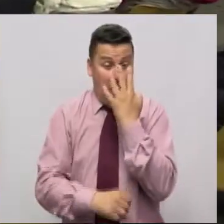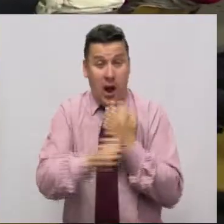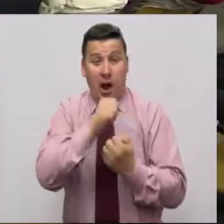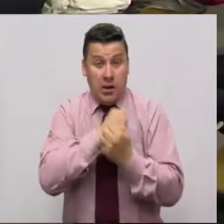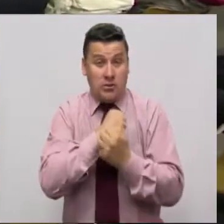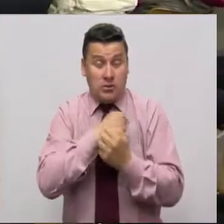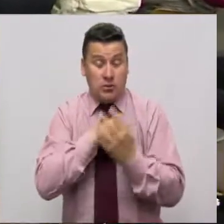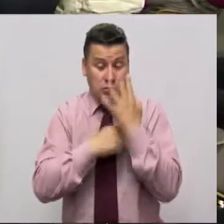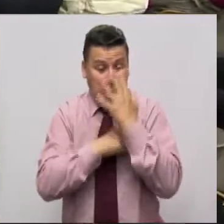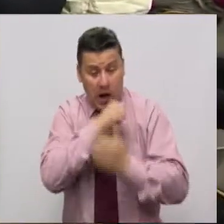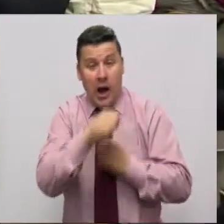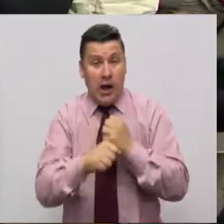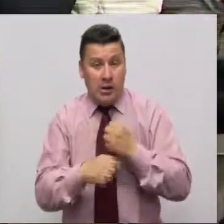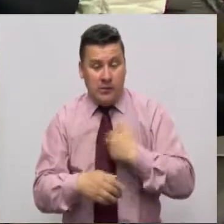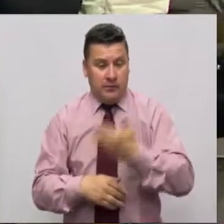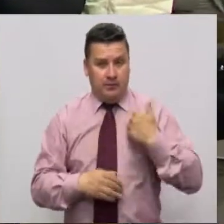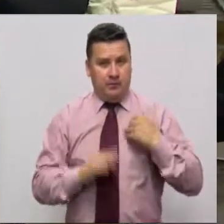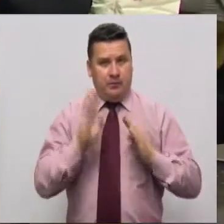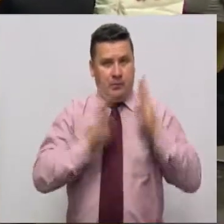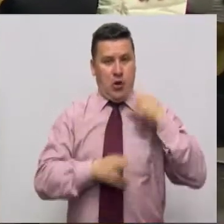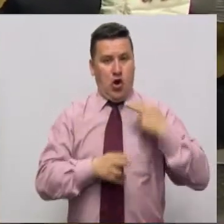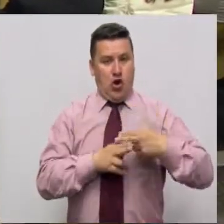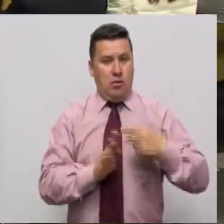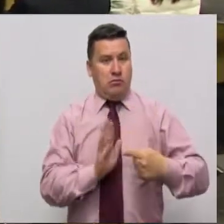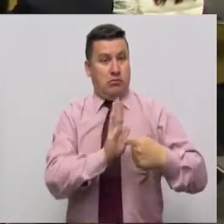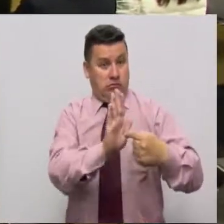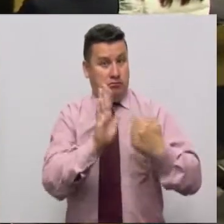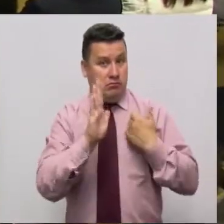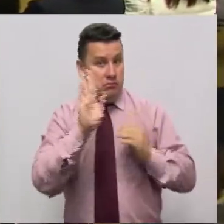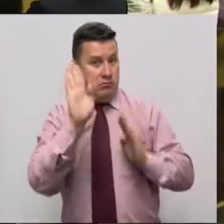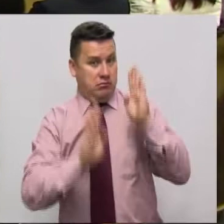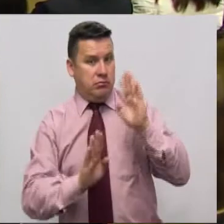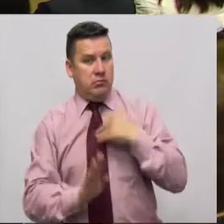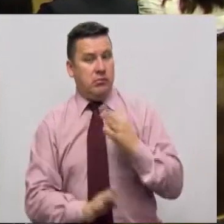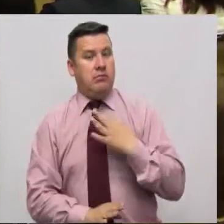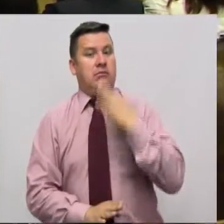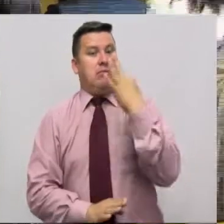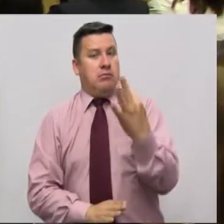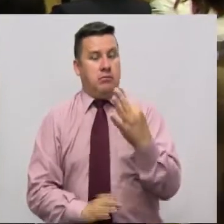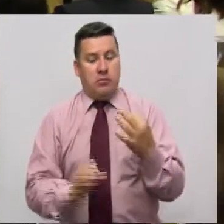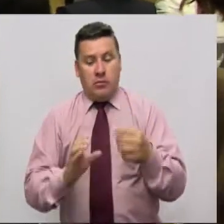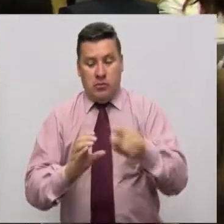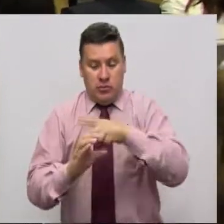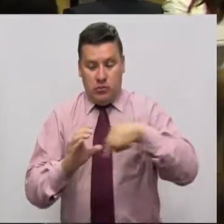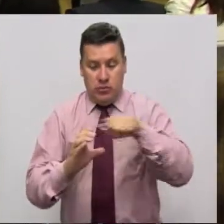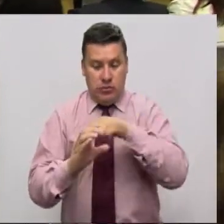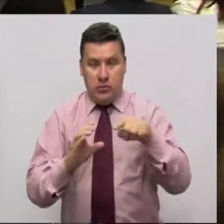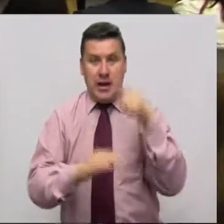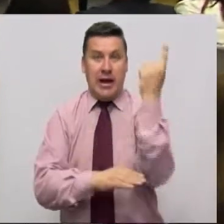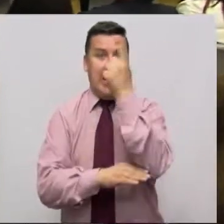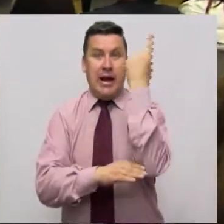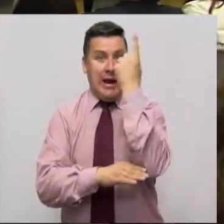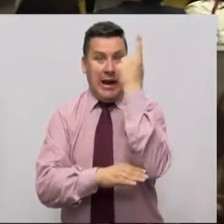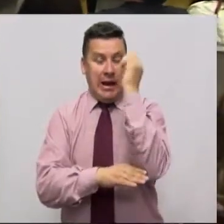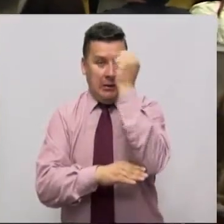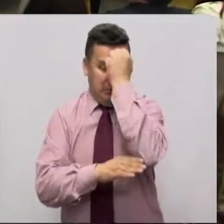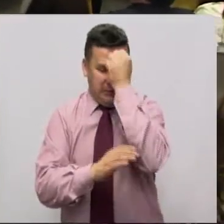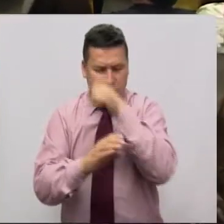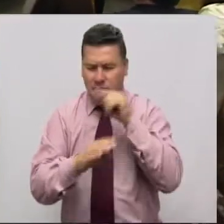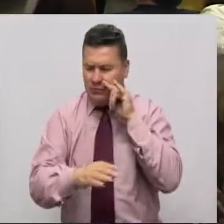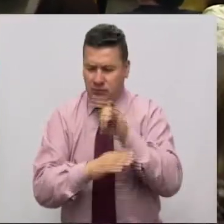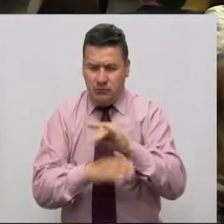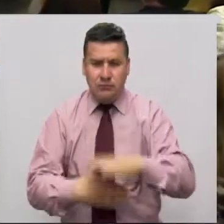Hace 4 años... postulé mi nombre para ejercer el cargo de Contralor General de la